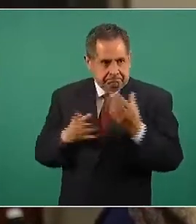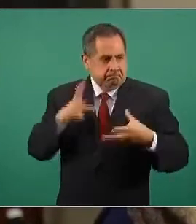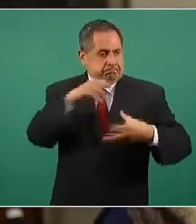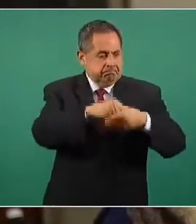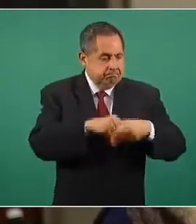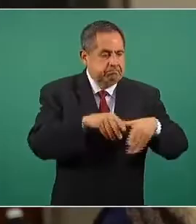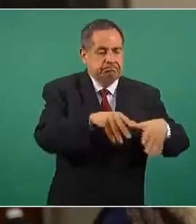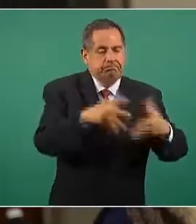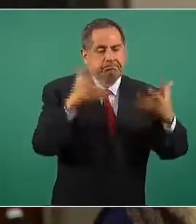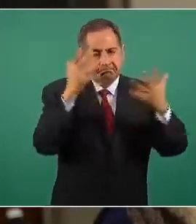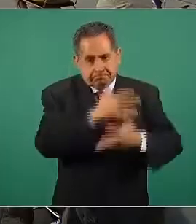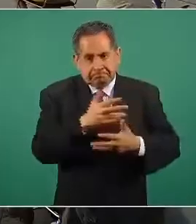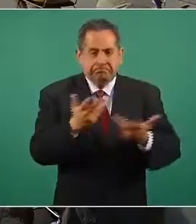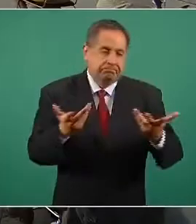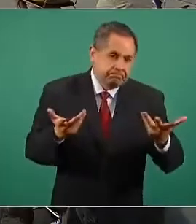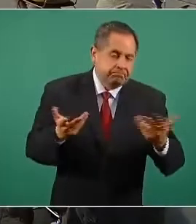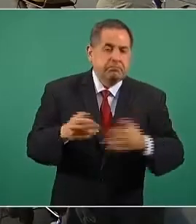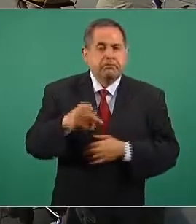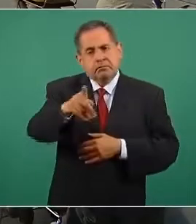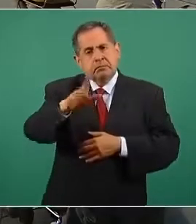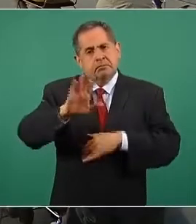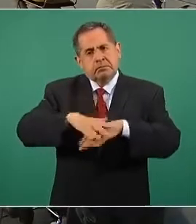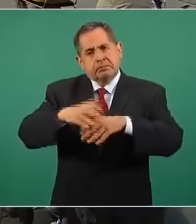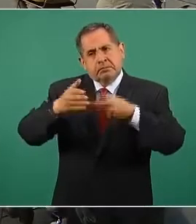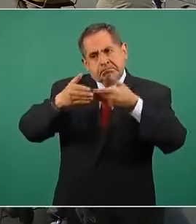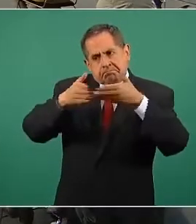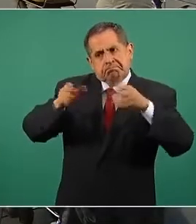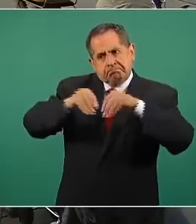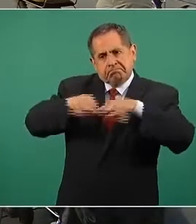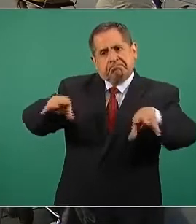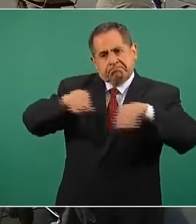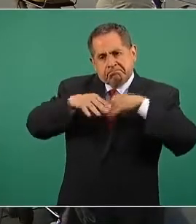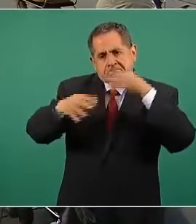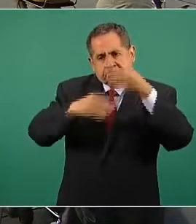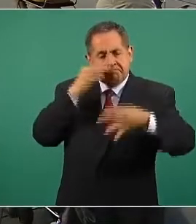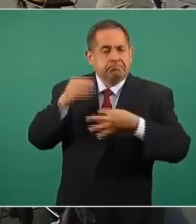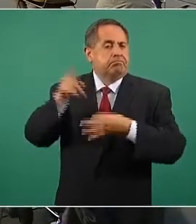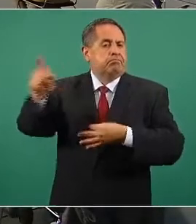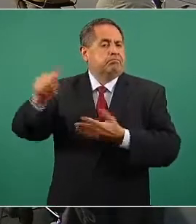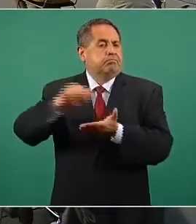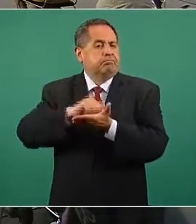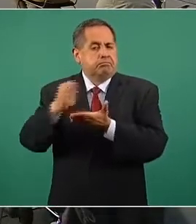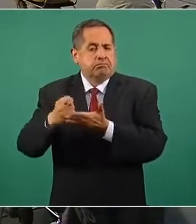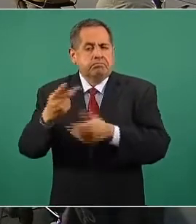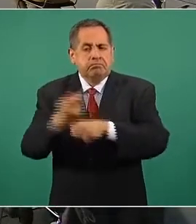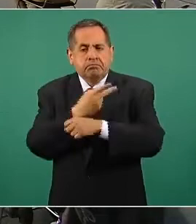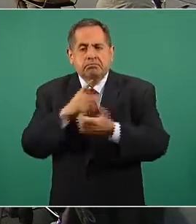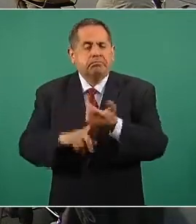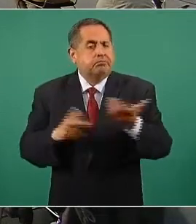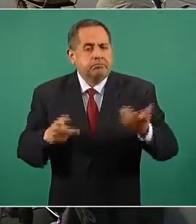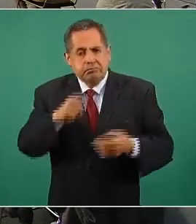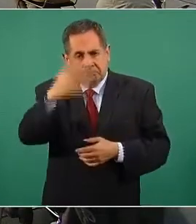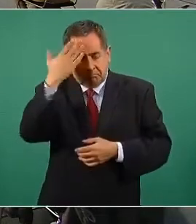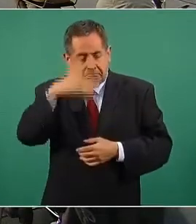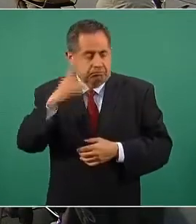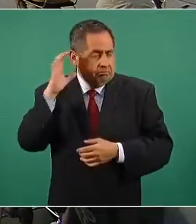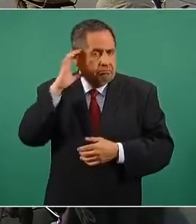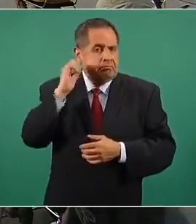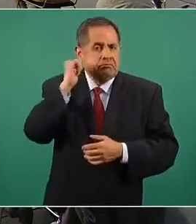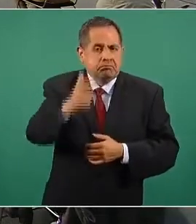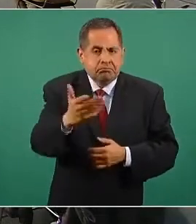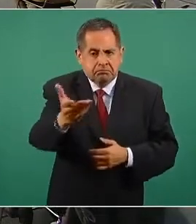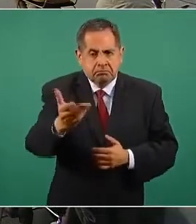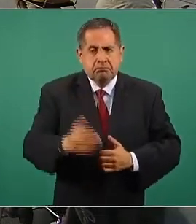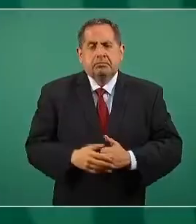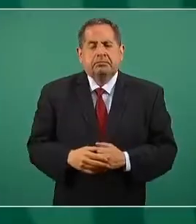¿No? Ya se empieza a abrir la información por parte de las autoridades en Tamaulipas, pero ¿qué información y qué avance tiene sobre esto?